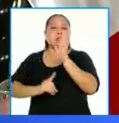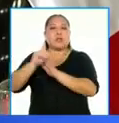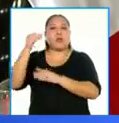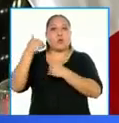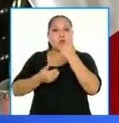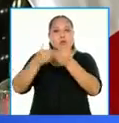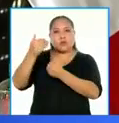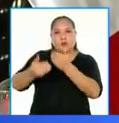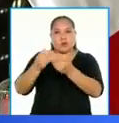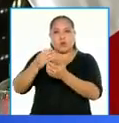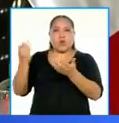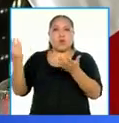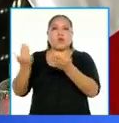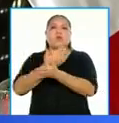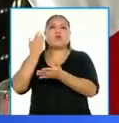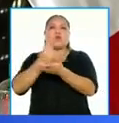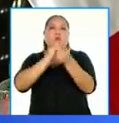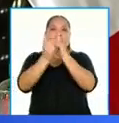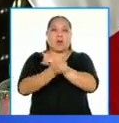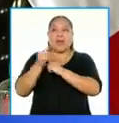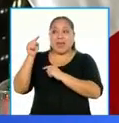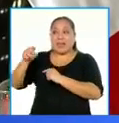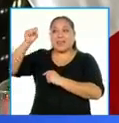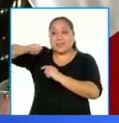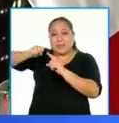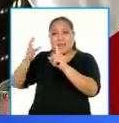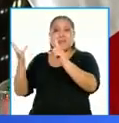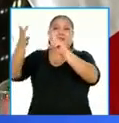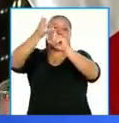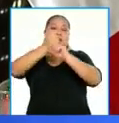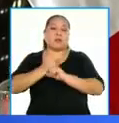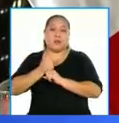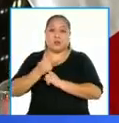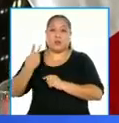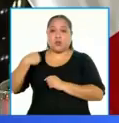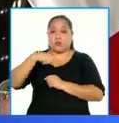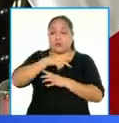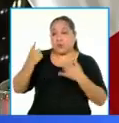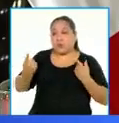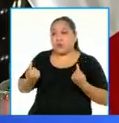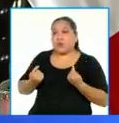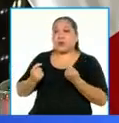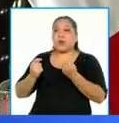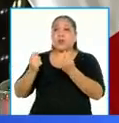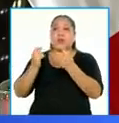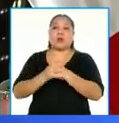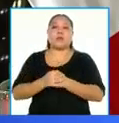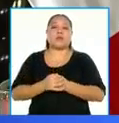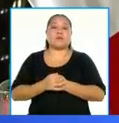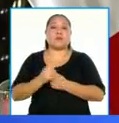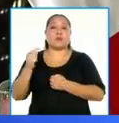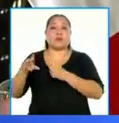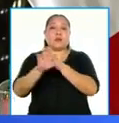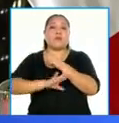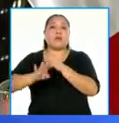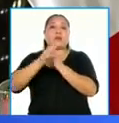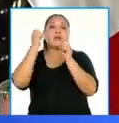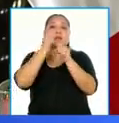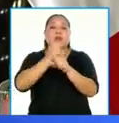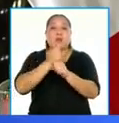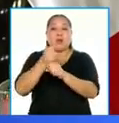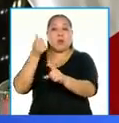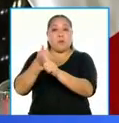proceso de modernización, entonces este sí será posible. Lo que hemos intentado ahora es sobre las bases de un trabajo